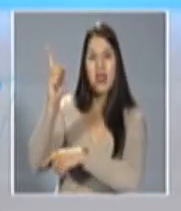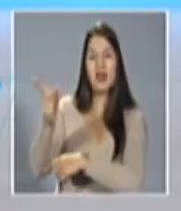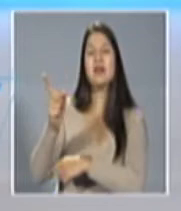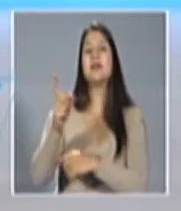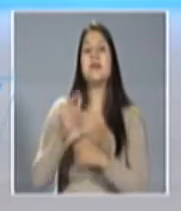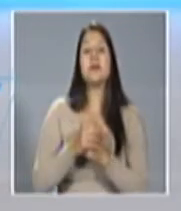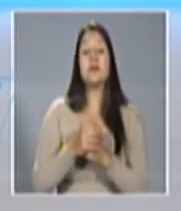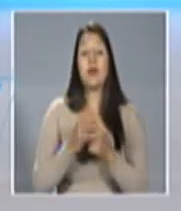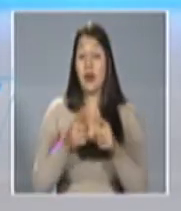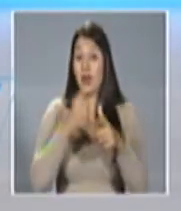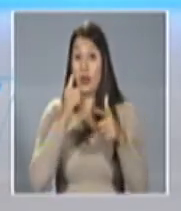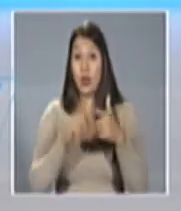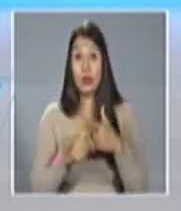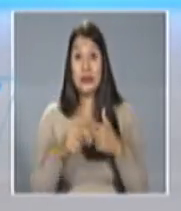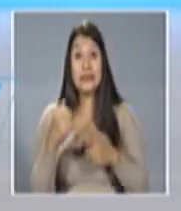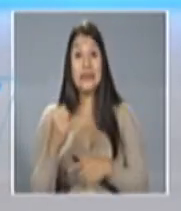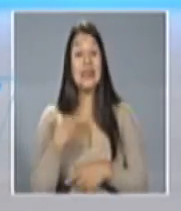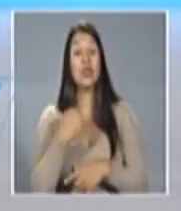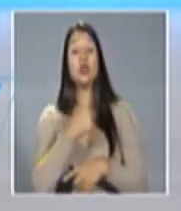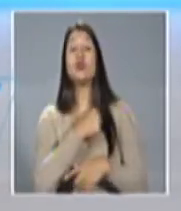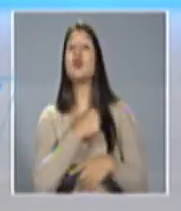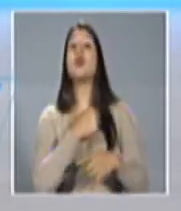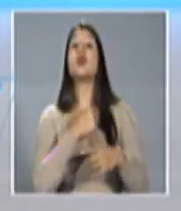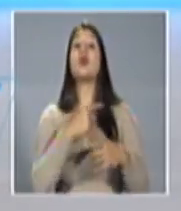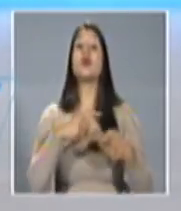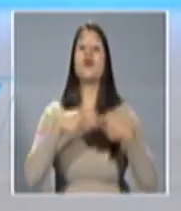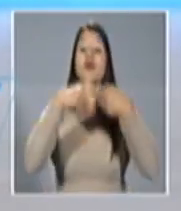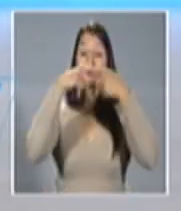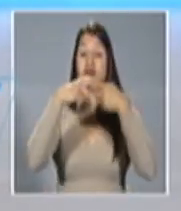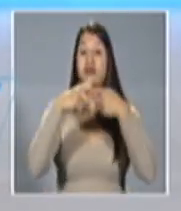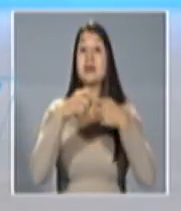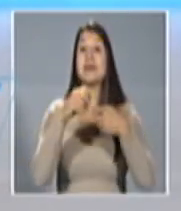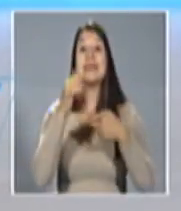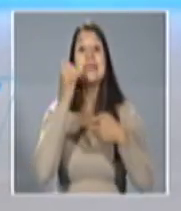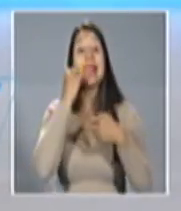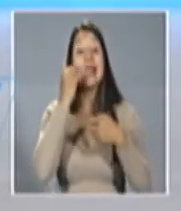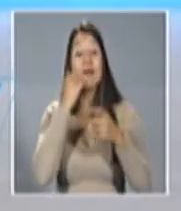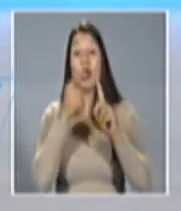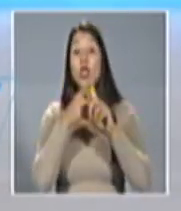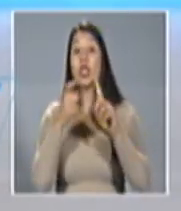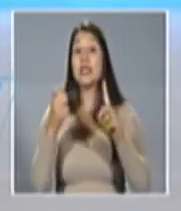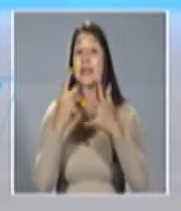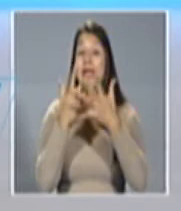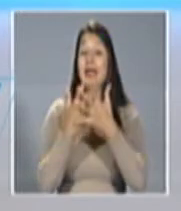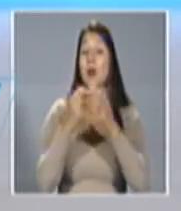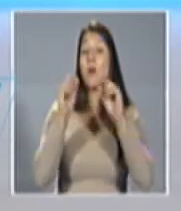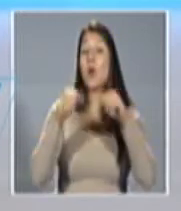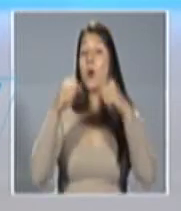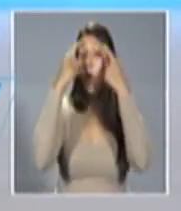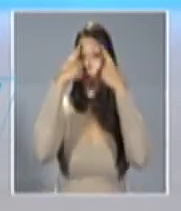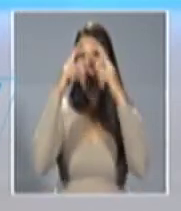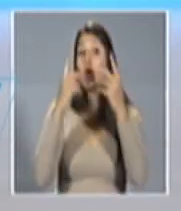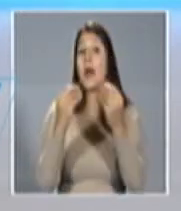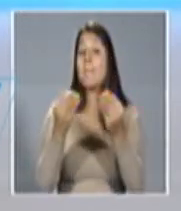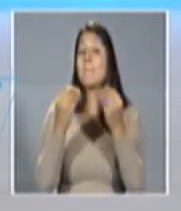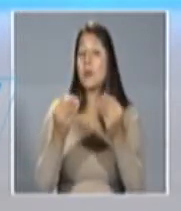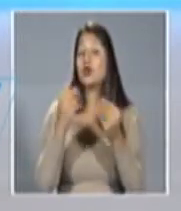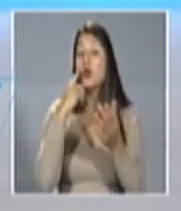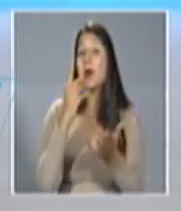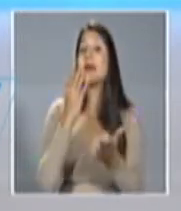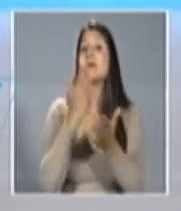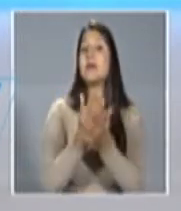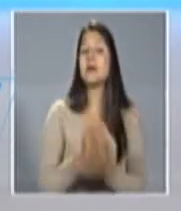sus adversarios. Entonces, si nosotros bloqueáramos todo ese tipo de dispositivos de las cárceles, lograríamos muchísimo combatir el crimen organizado